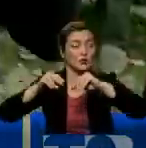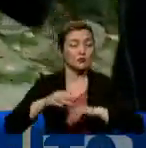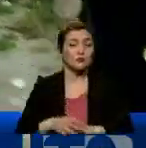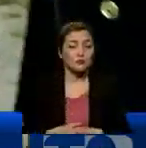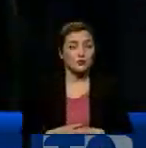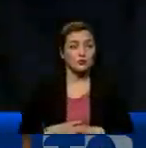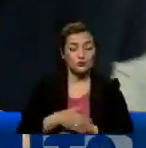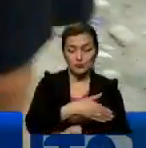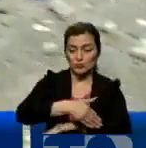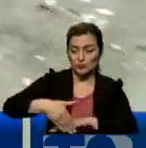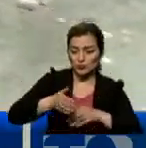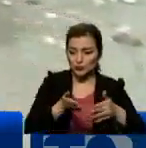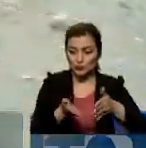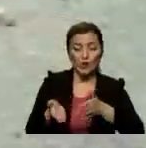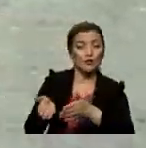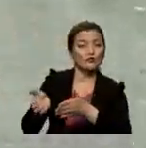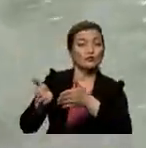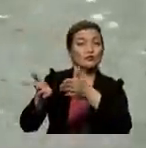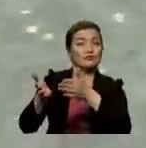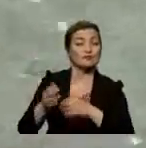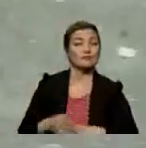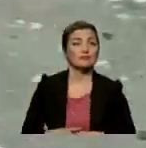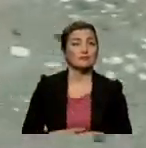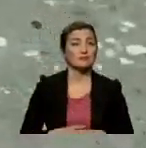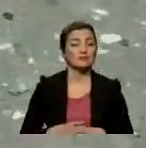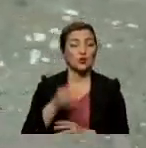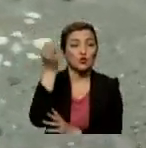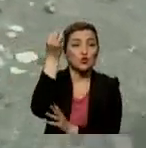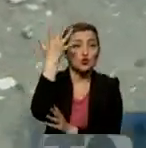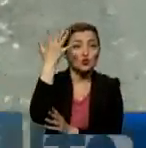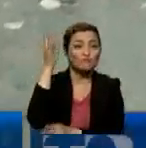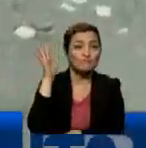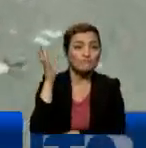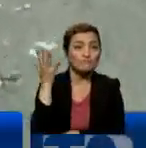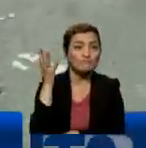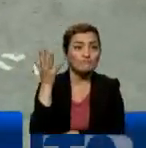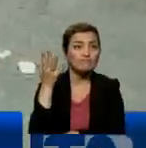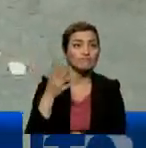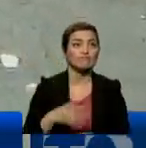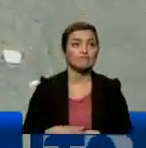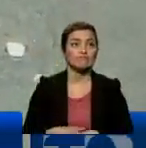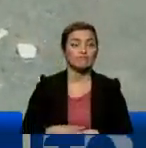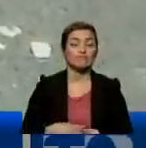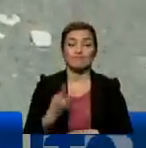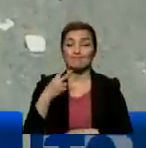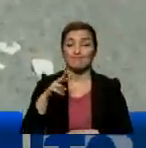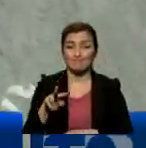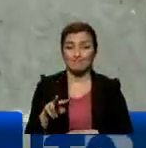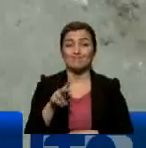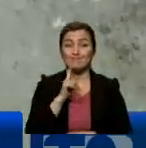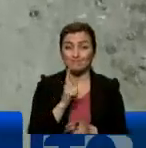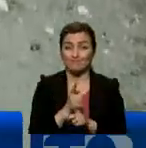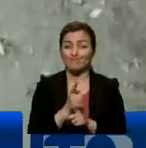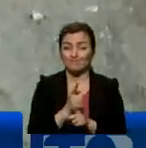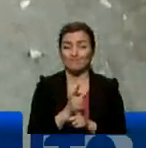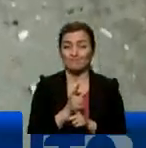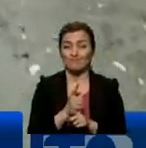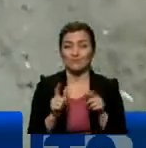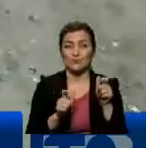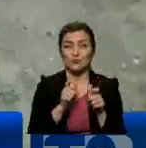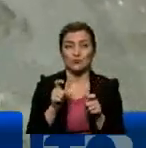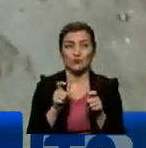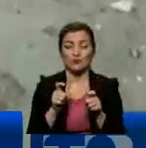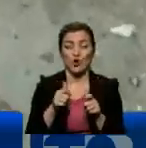vía que obviamente no tiene iluminación, ¿sí? Y se ha prestado justamente para que